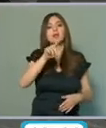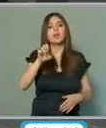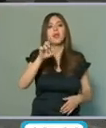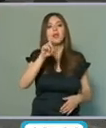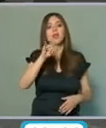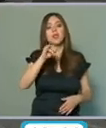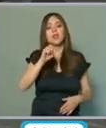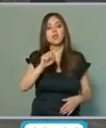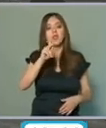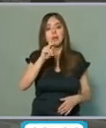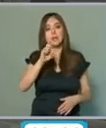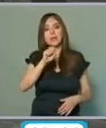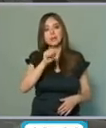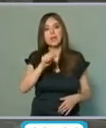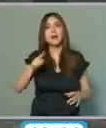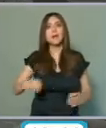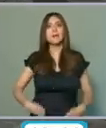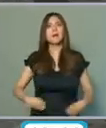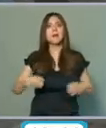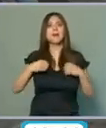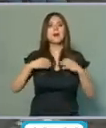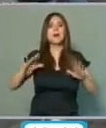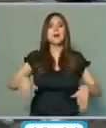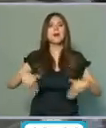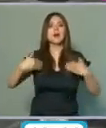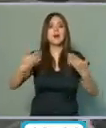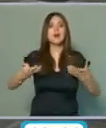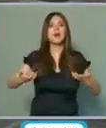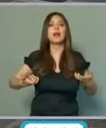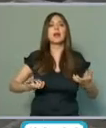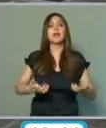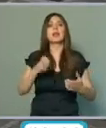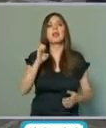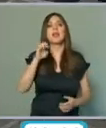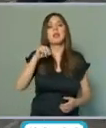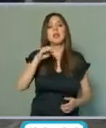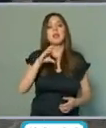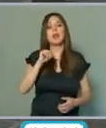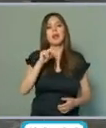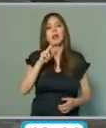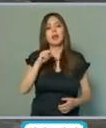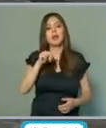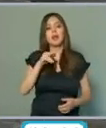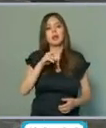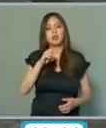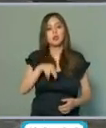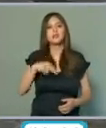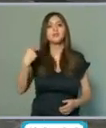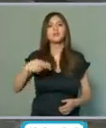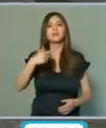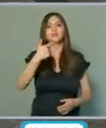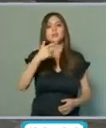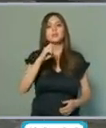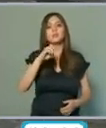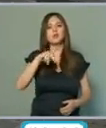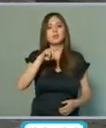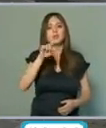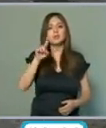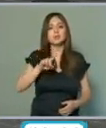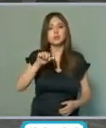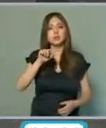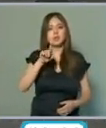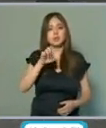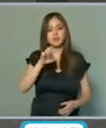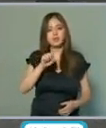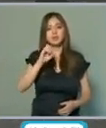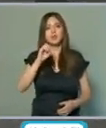vivía acá a la vuelta, en la calle de la Encarnación, actualmente González Obregón. Y acá el